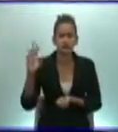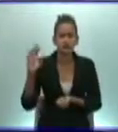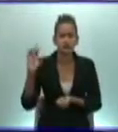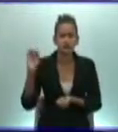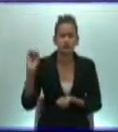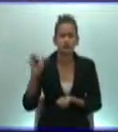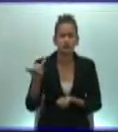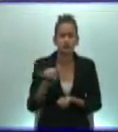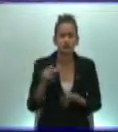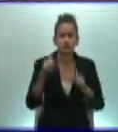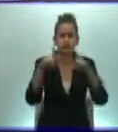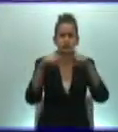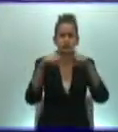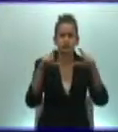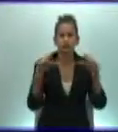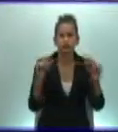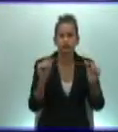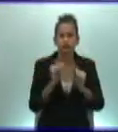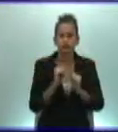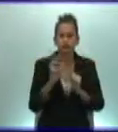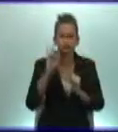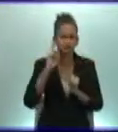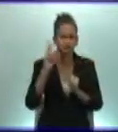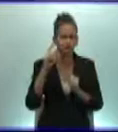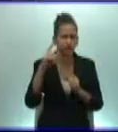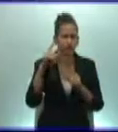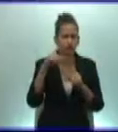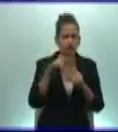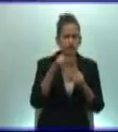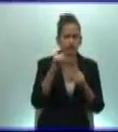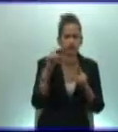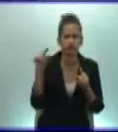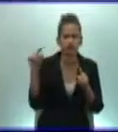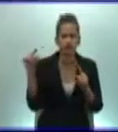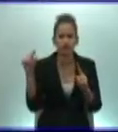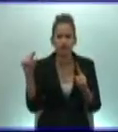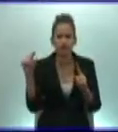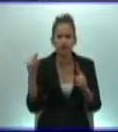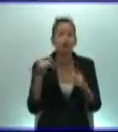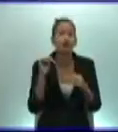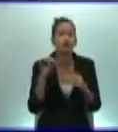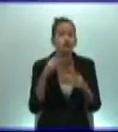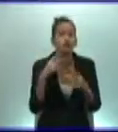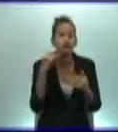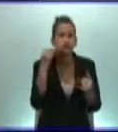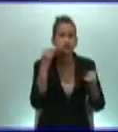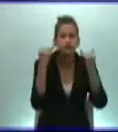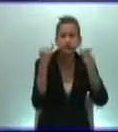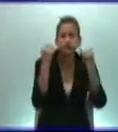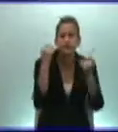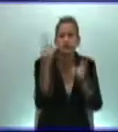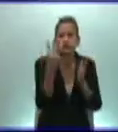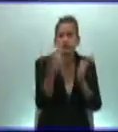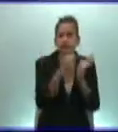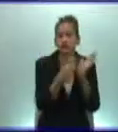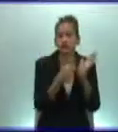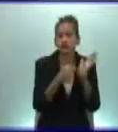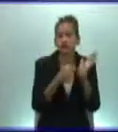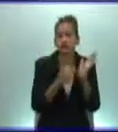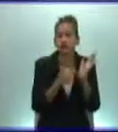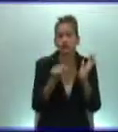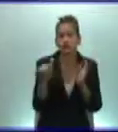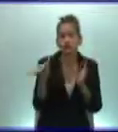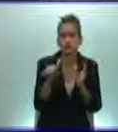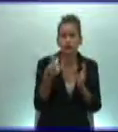¿Recuerdan ustedes estos teoremas? Sí, aquellos que identificaban tres elementos respectivamente iguales